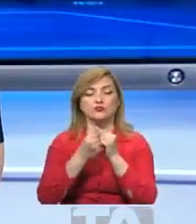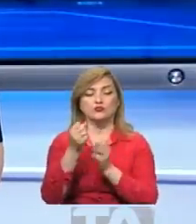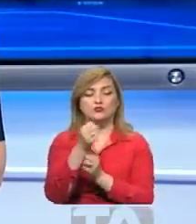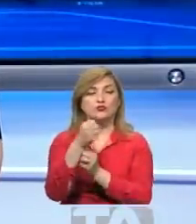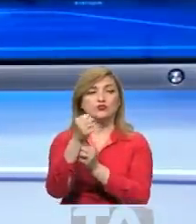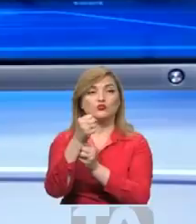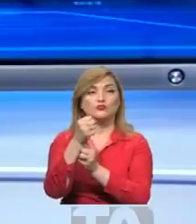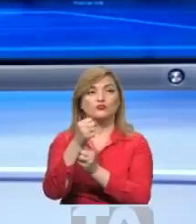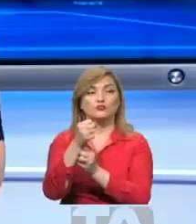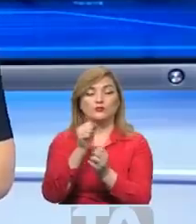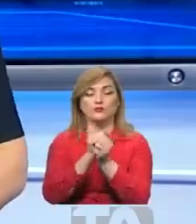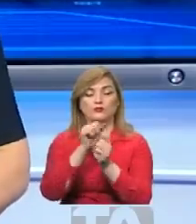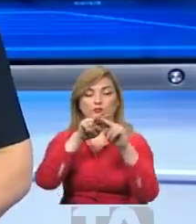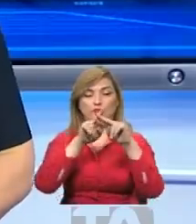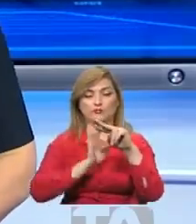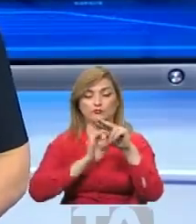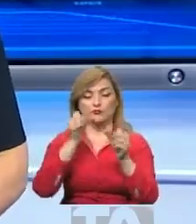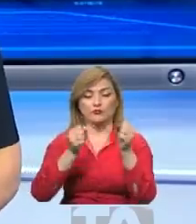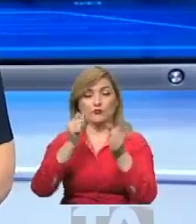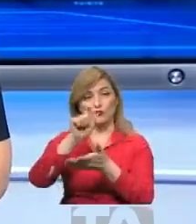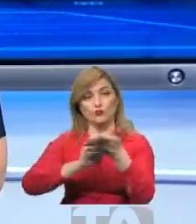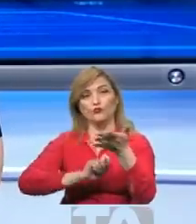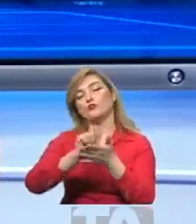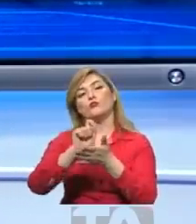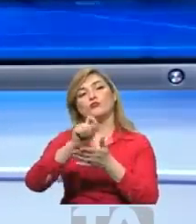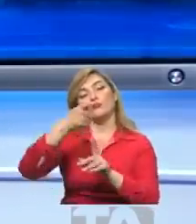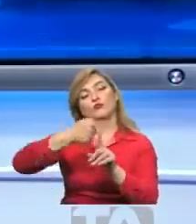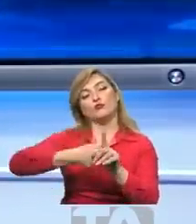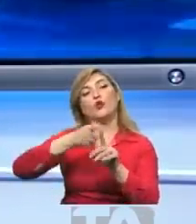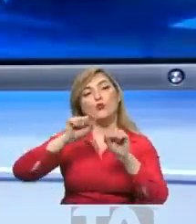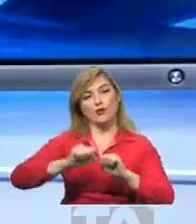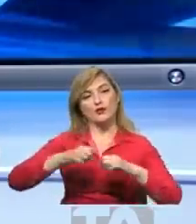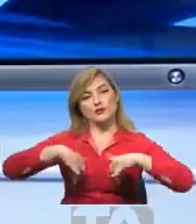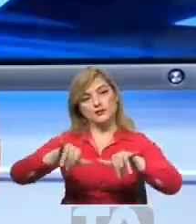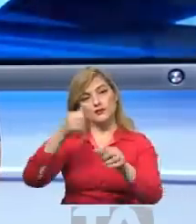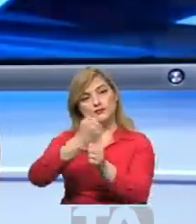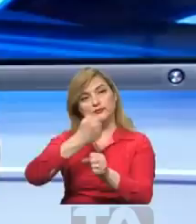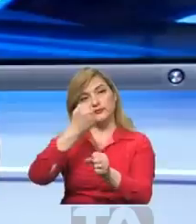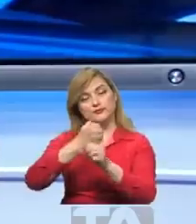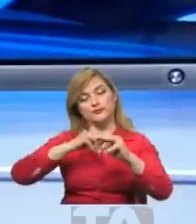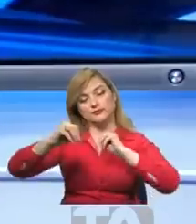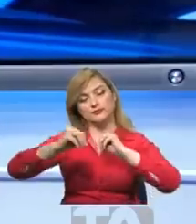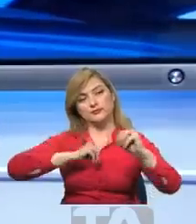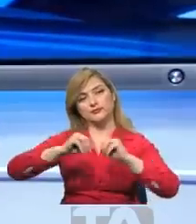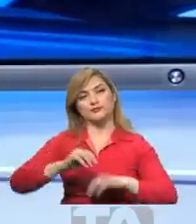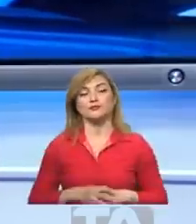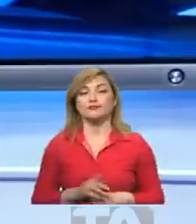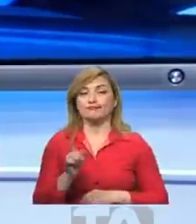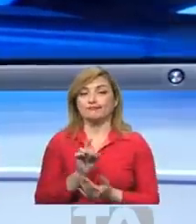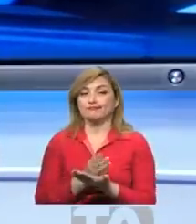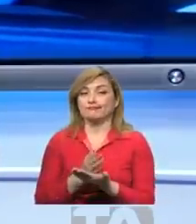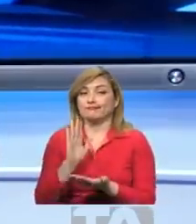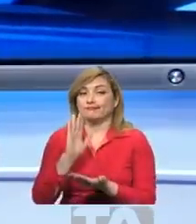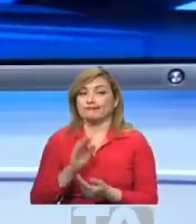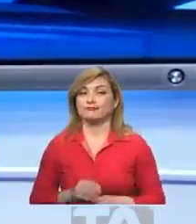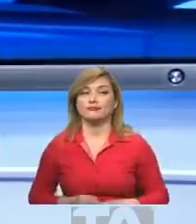Q que logren pasar la revisión técnica vehicular hasta este mes podrán continuar circulando en Quito, de lo contrario serán